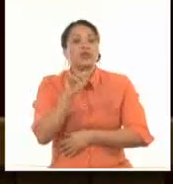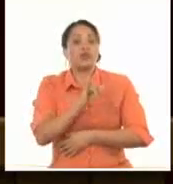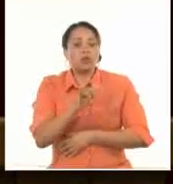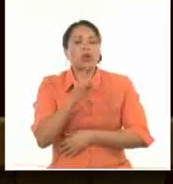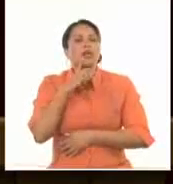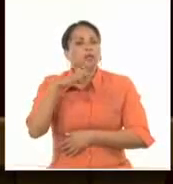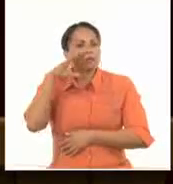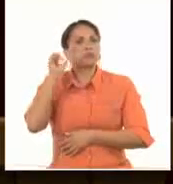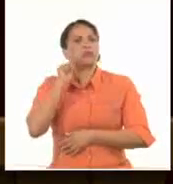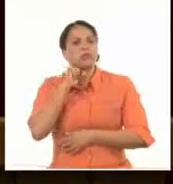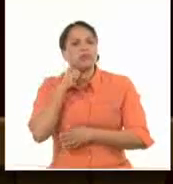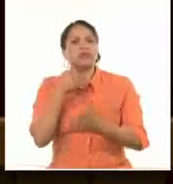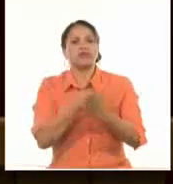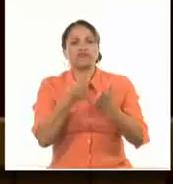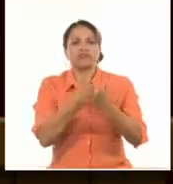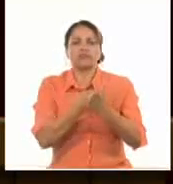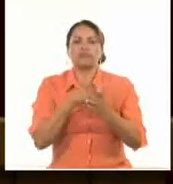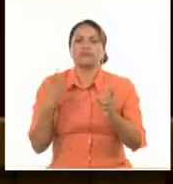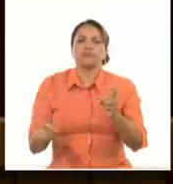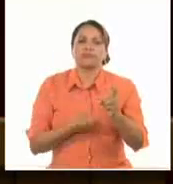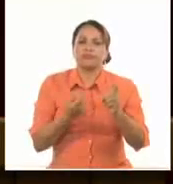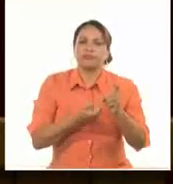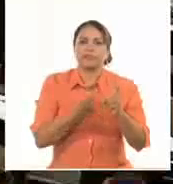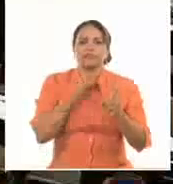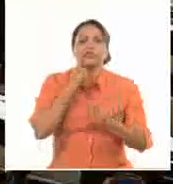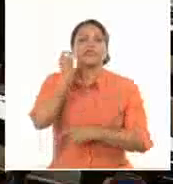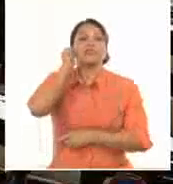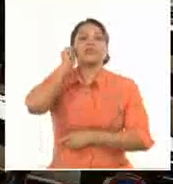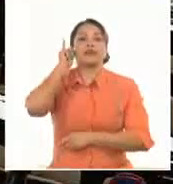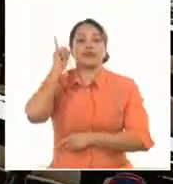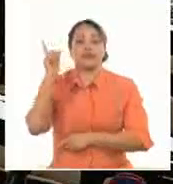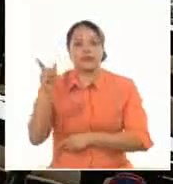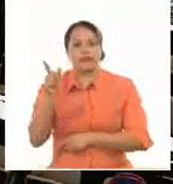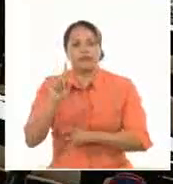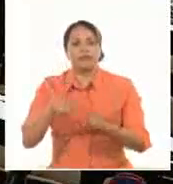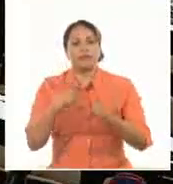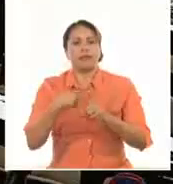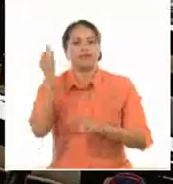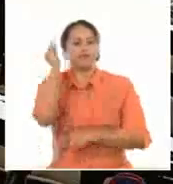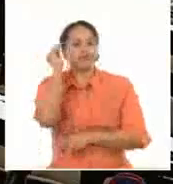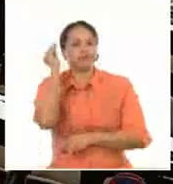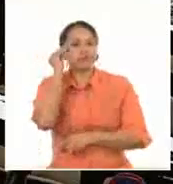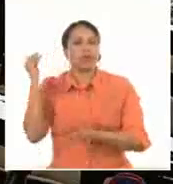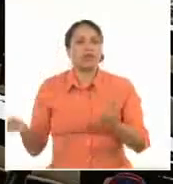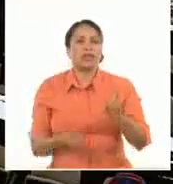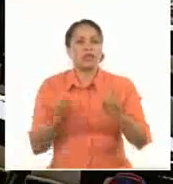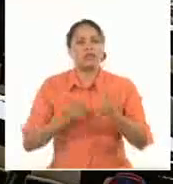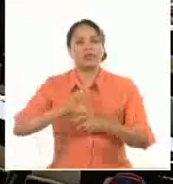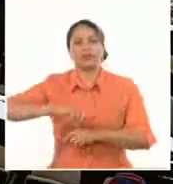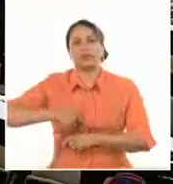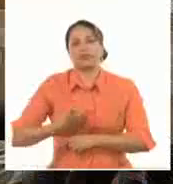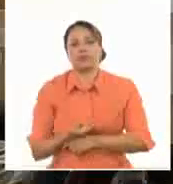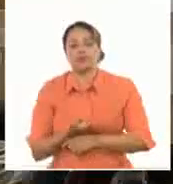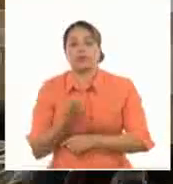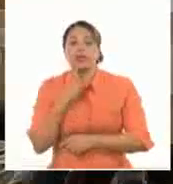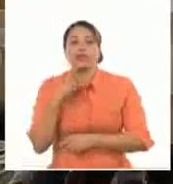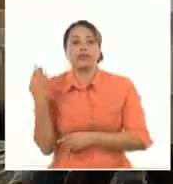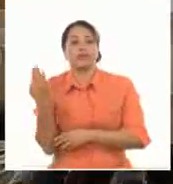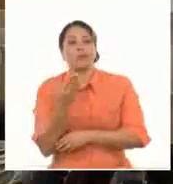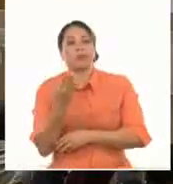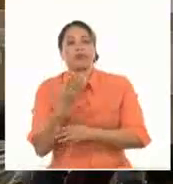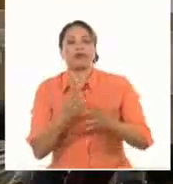y enfrentar con inteligencia y conocimientos la batalla cultural que nos impone